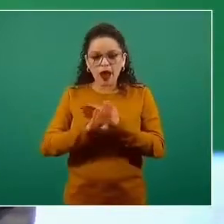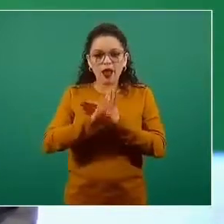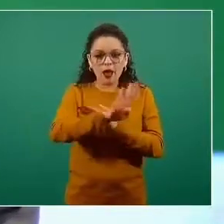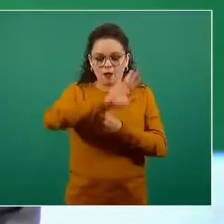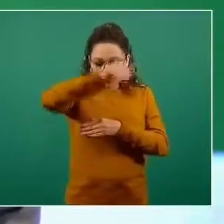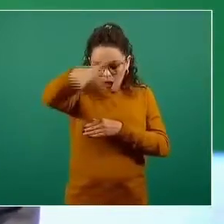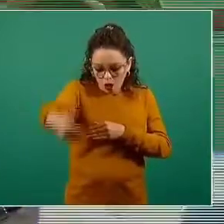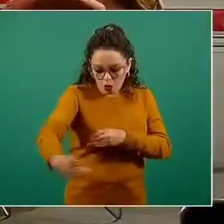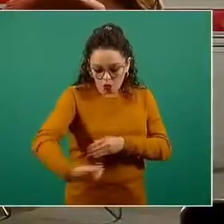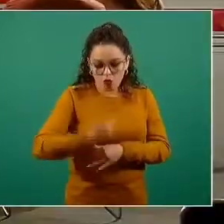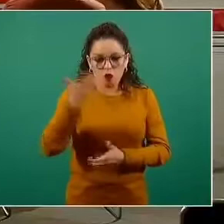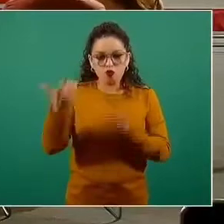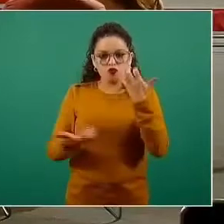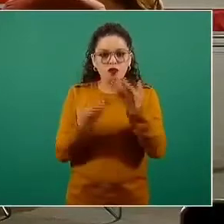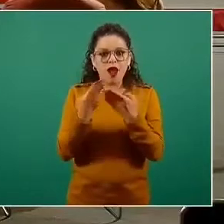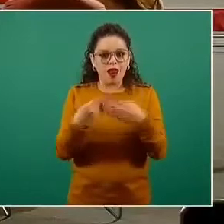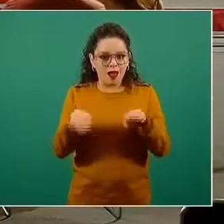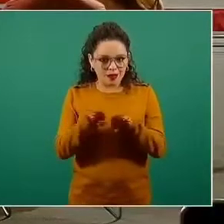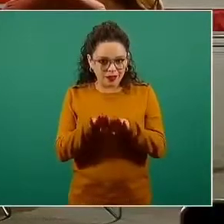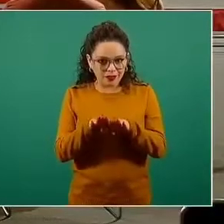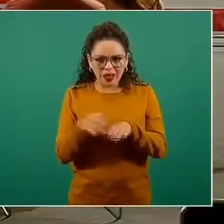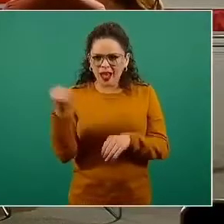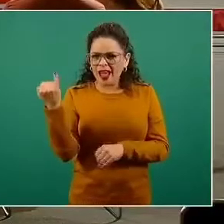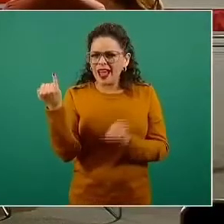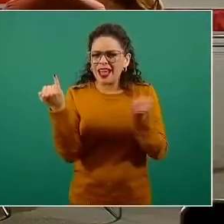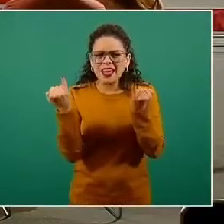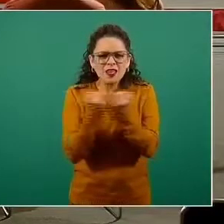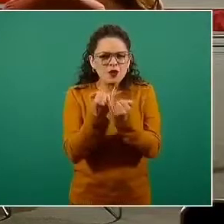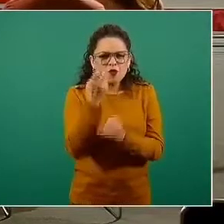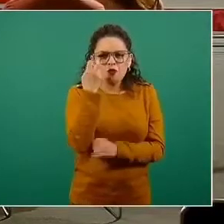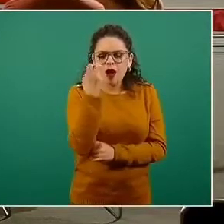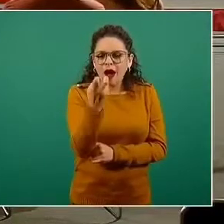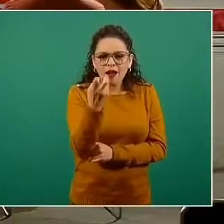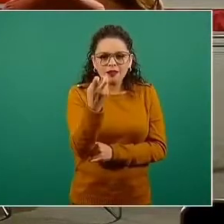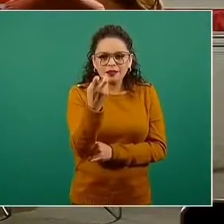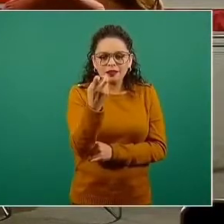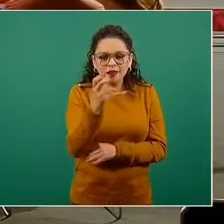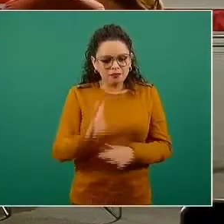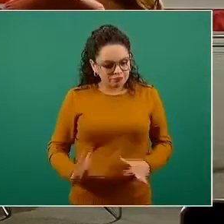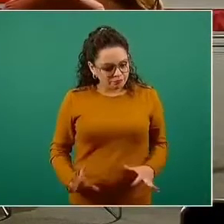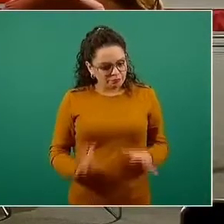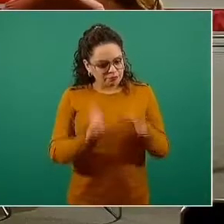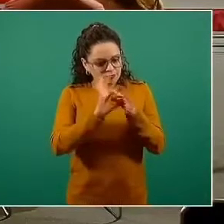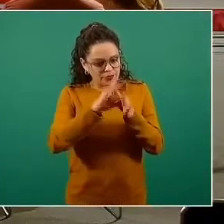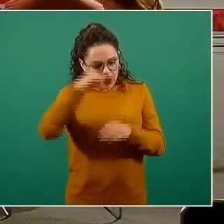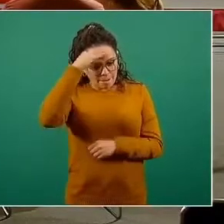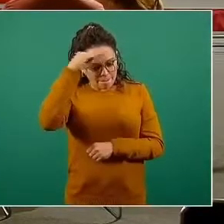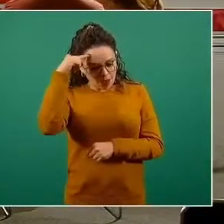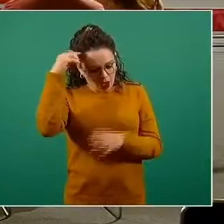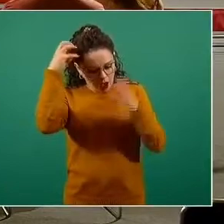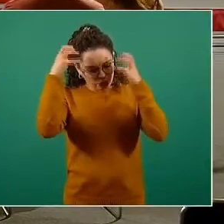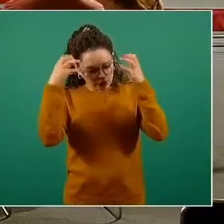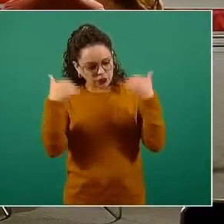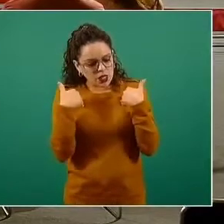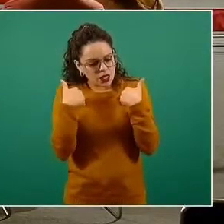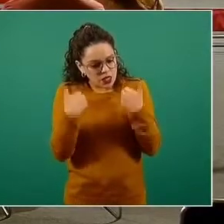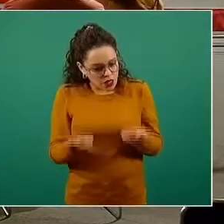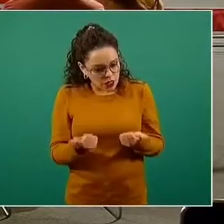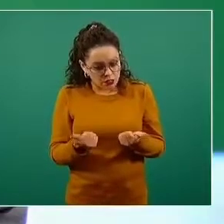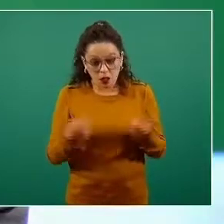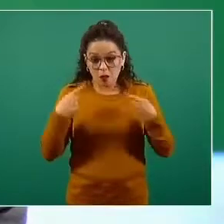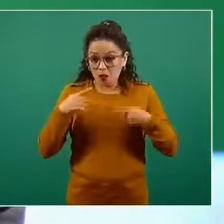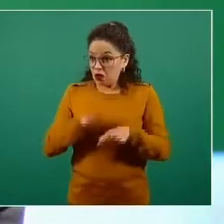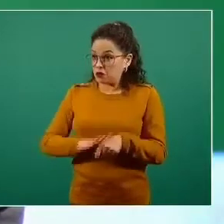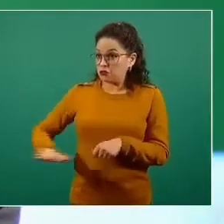Entonces, justamente es eso, si tenemos una reflexión reposada, podemos darnos cuenta que los comportamientos